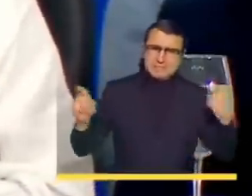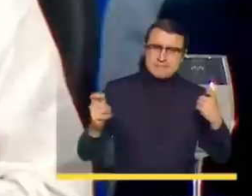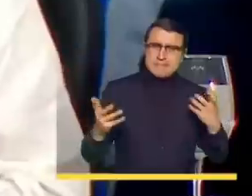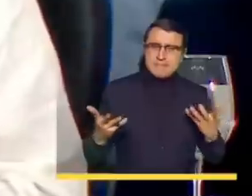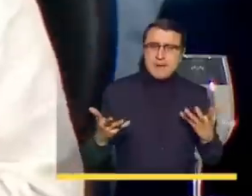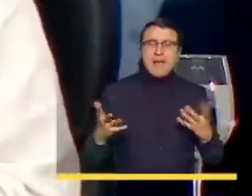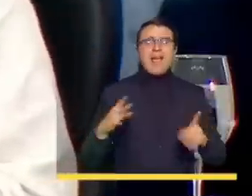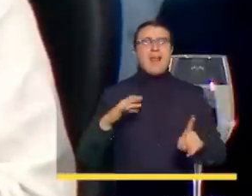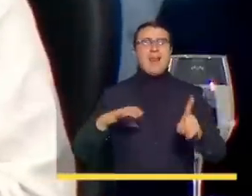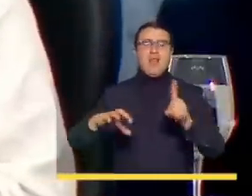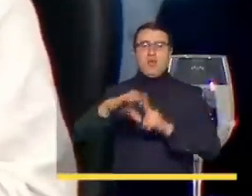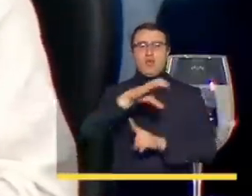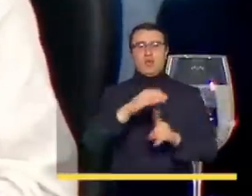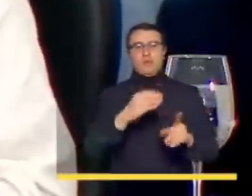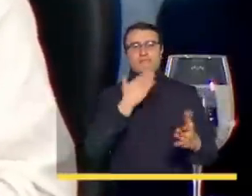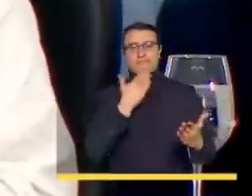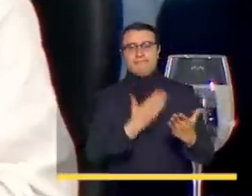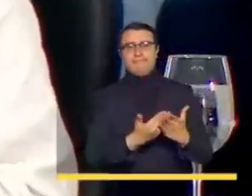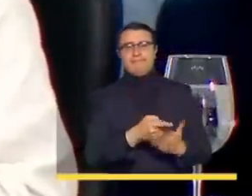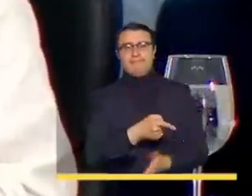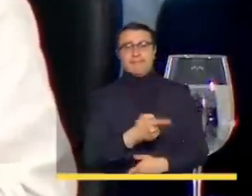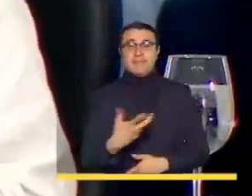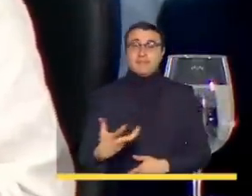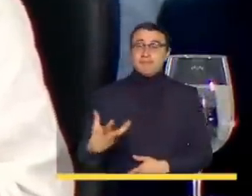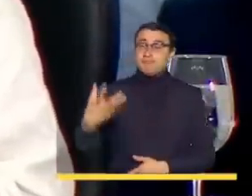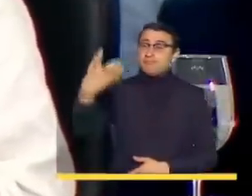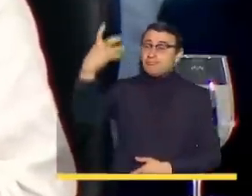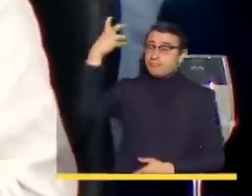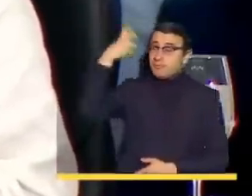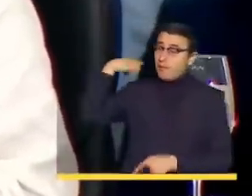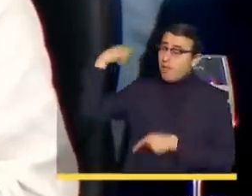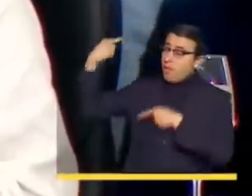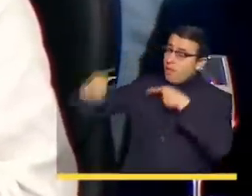Nuestras culturas, nuestro pasado,